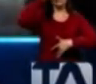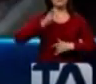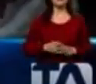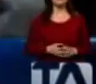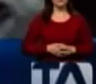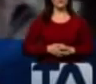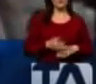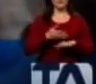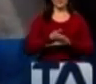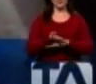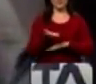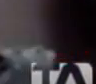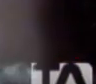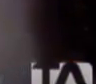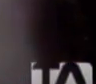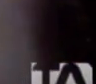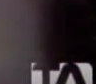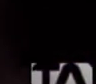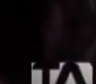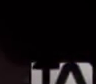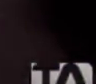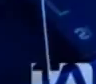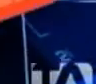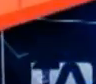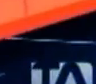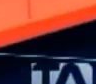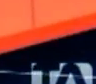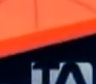enfermedad. Con eso volvemos luego de la pausa. O sea, quédese con nosotros.